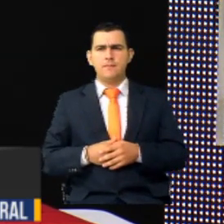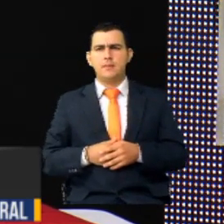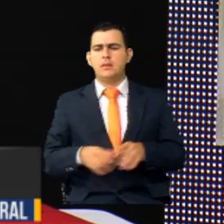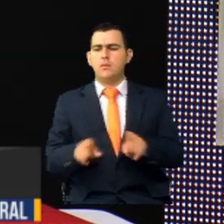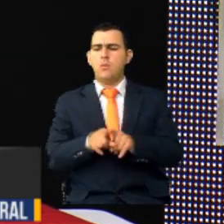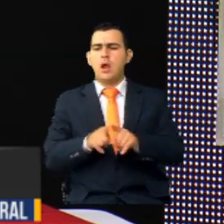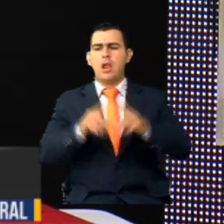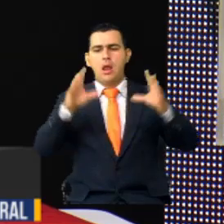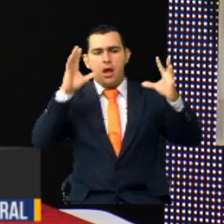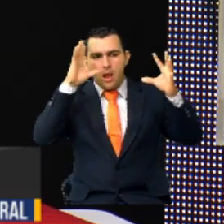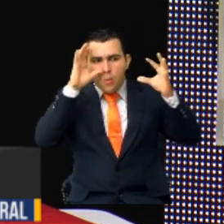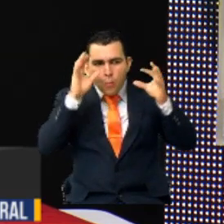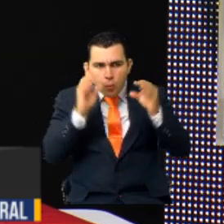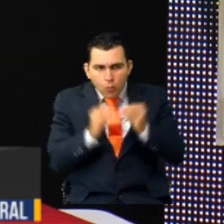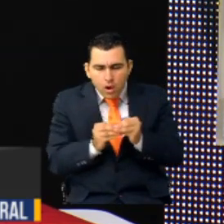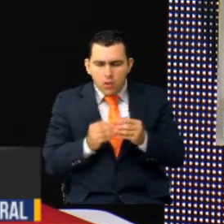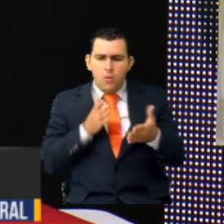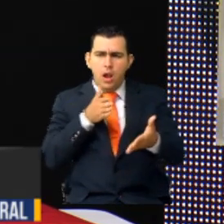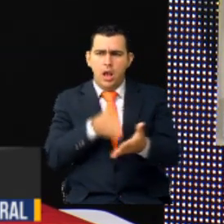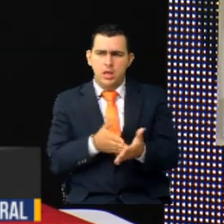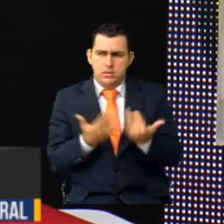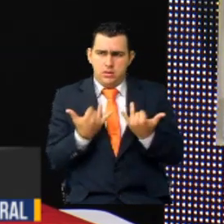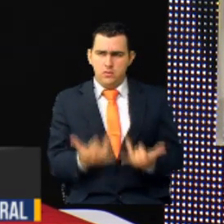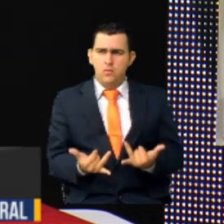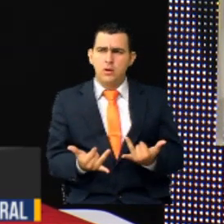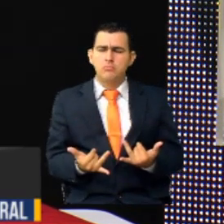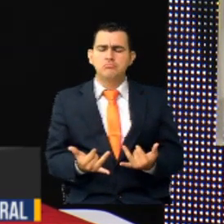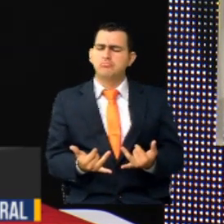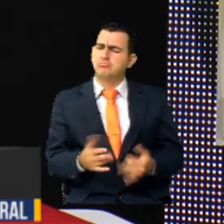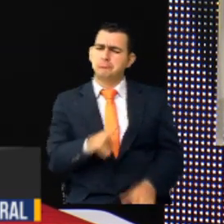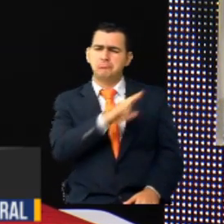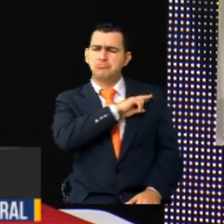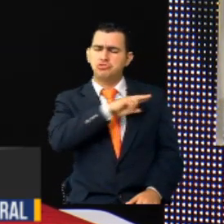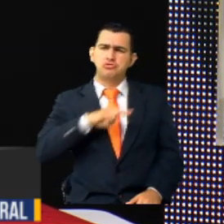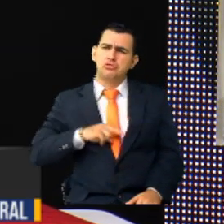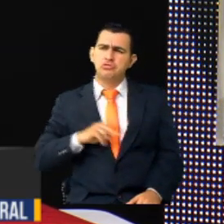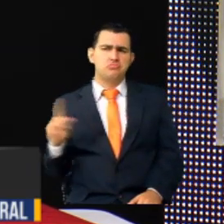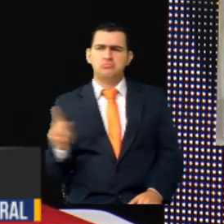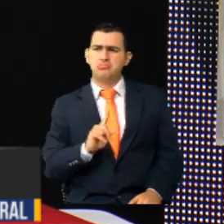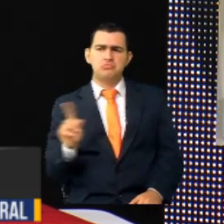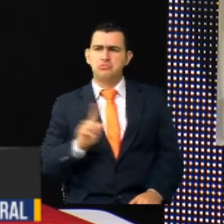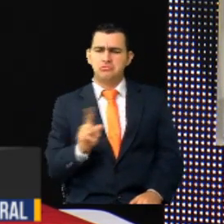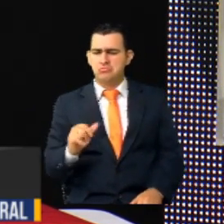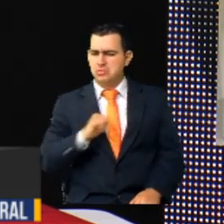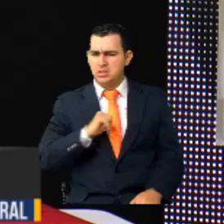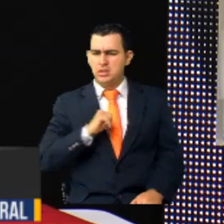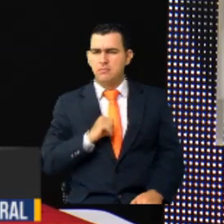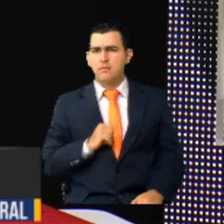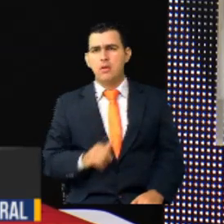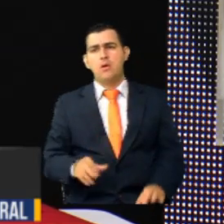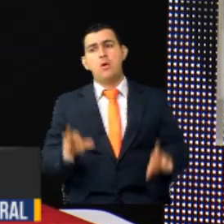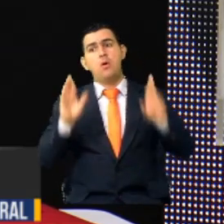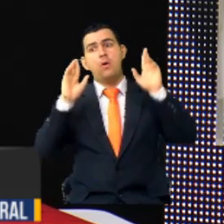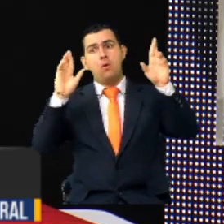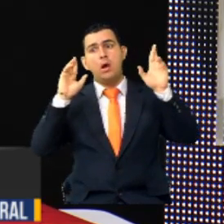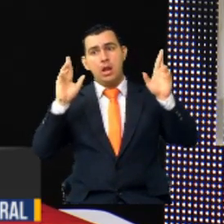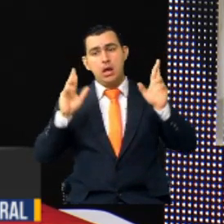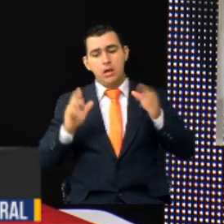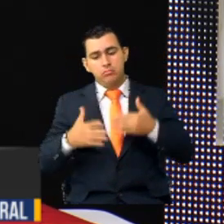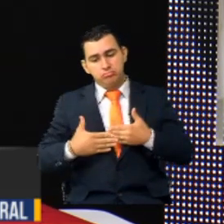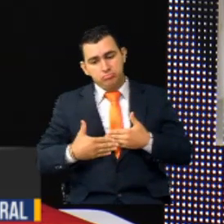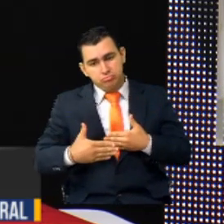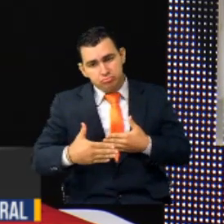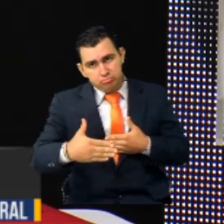acuerdos al día de hoy. No lo tenemos, y espero pues que los hechos hacia adelante pues tengan